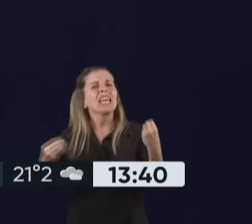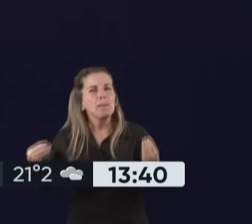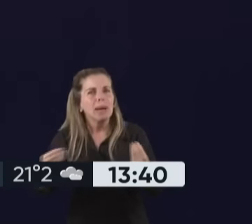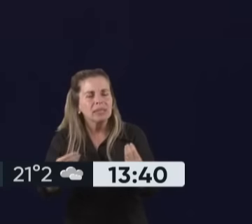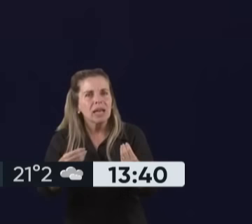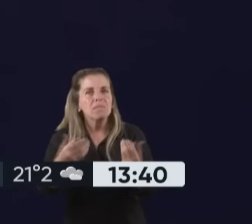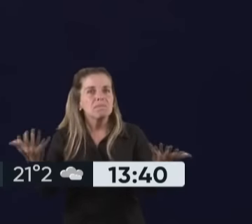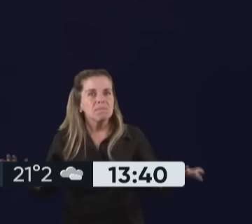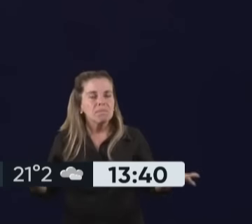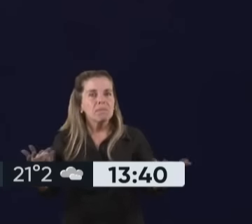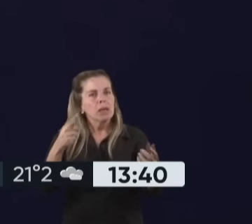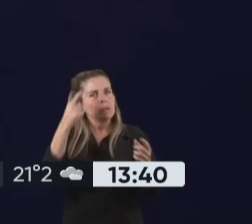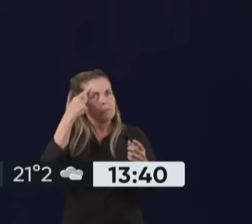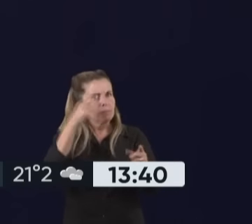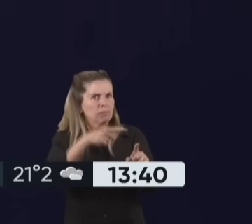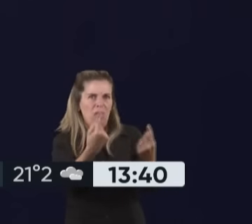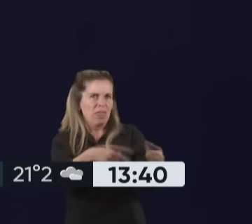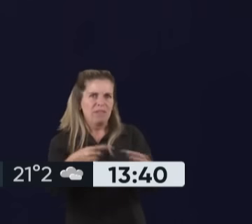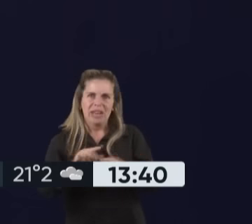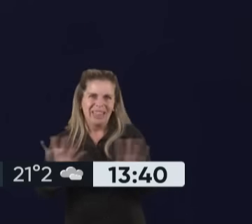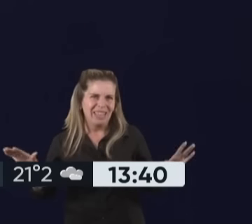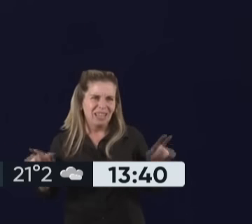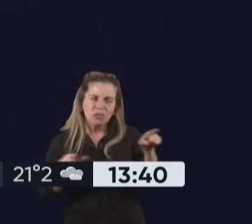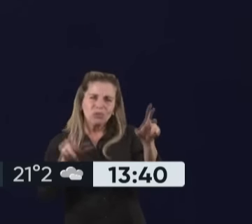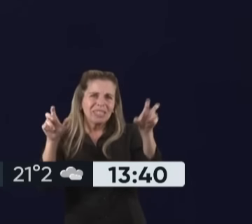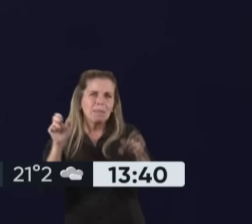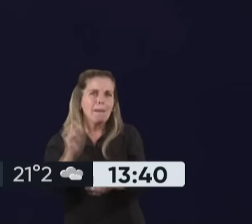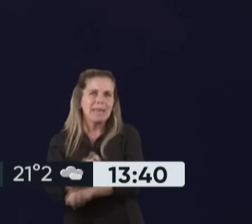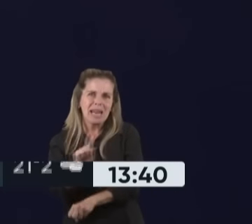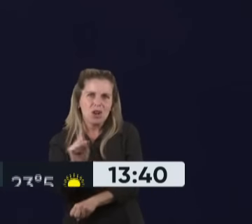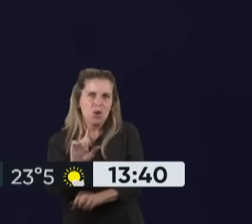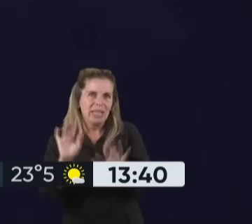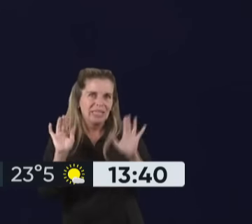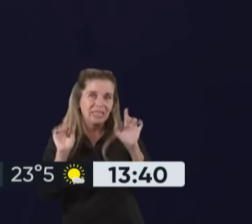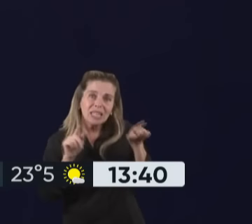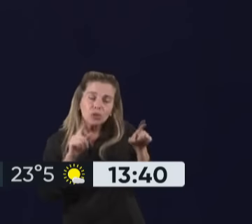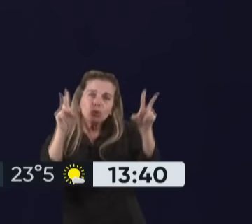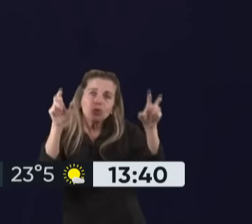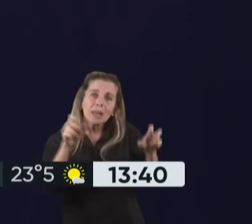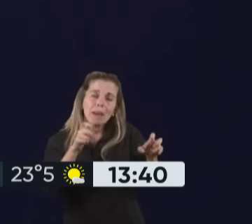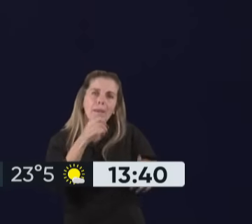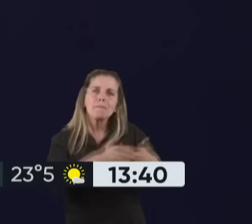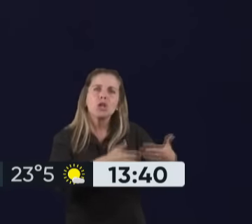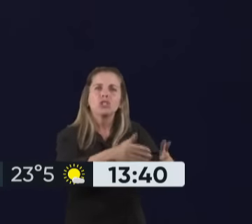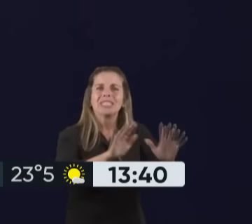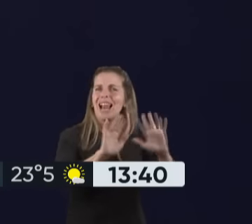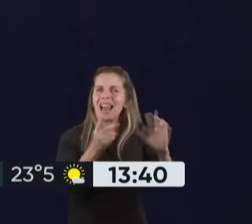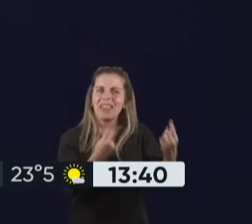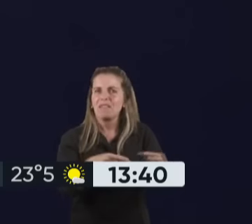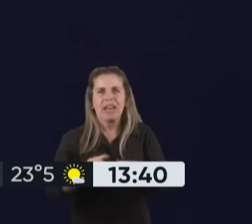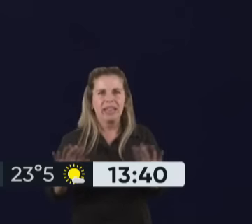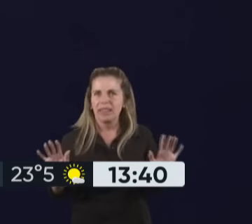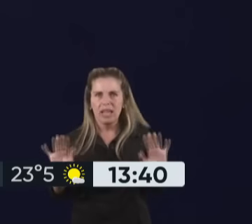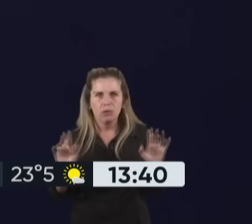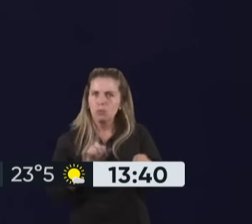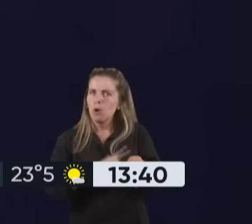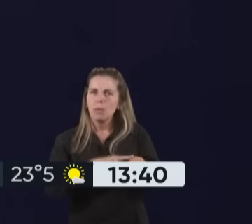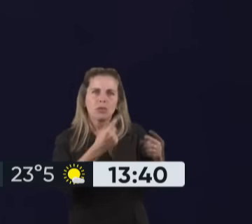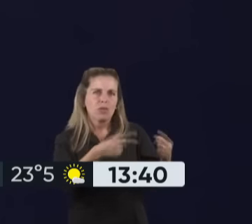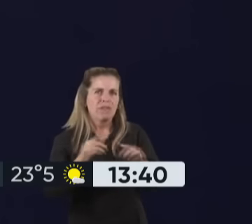cosas distintas, no es un tema penal, es un tema procesal, pero eso será una